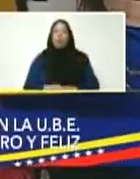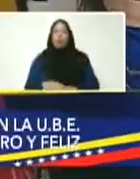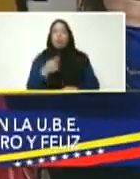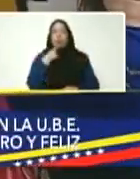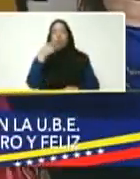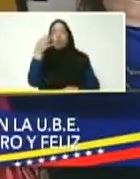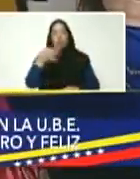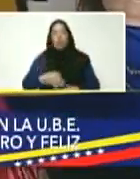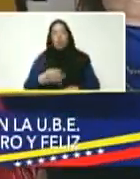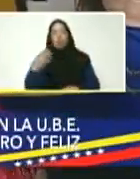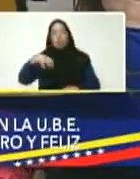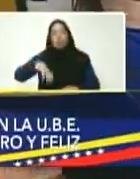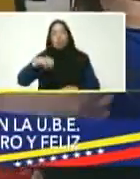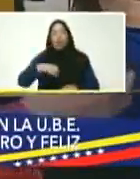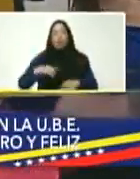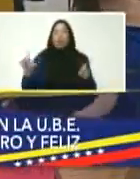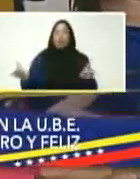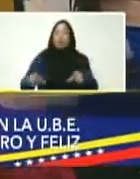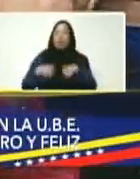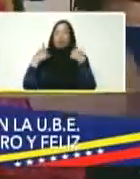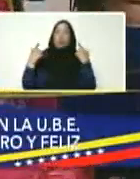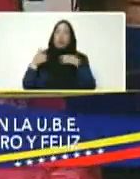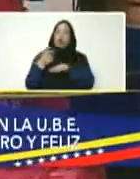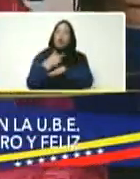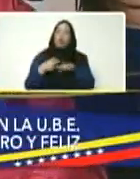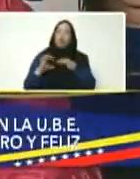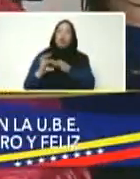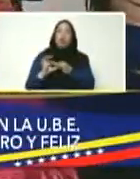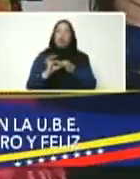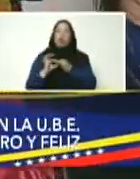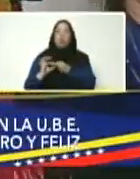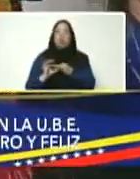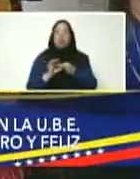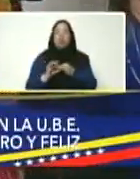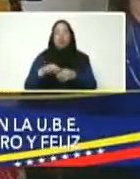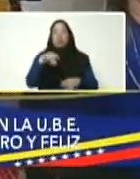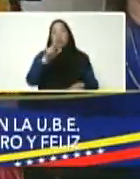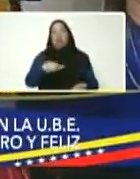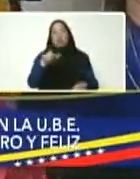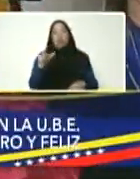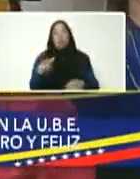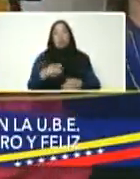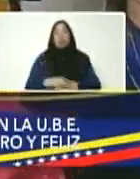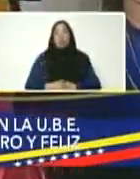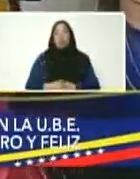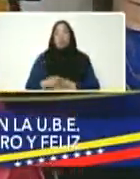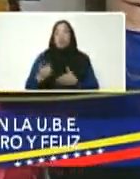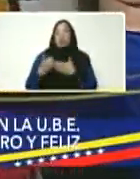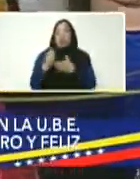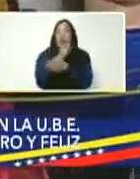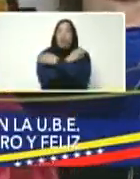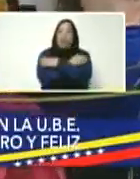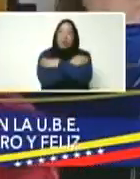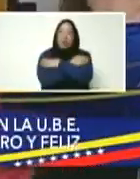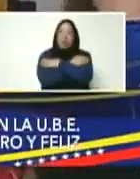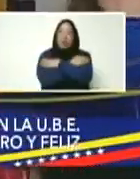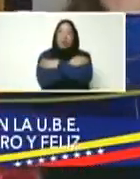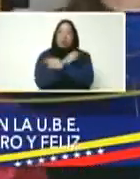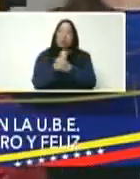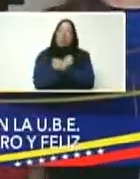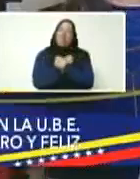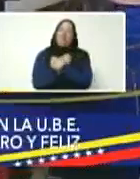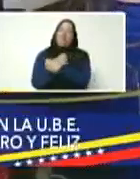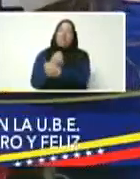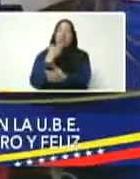aquí desde el estado de La Guaira, en unión con mi gobernador, mi gran apreciado gobernador Alejandro Terán, darle un gran abrazo de amor,